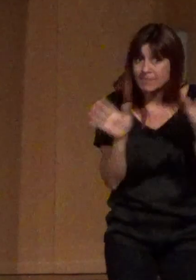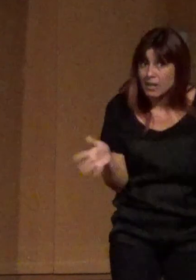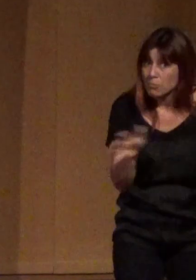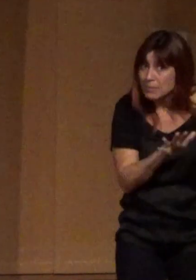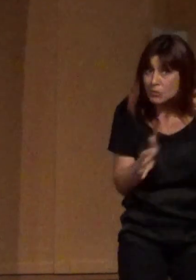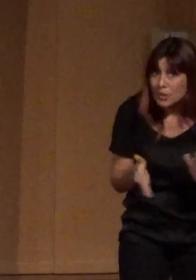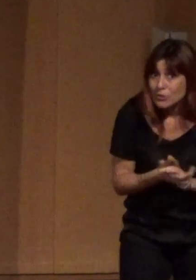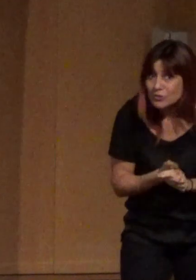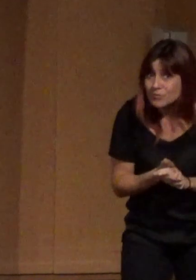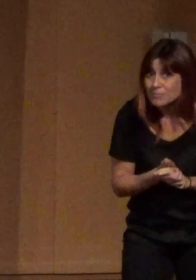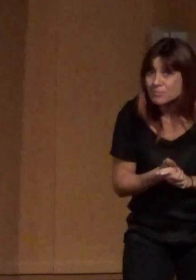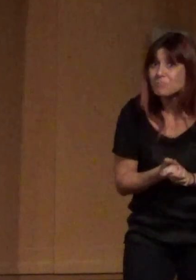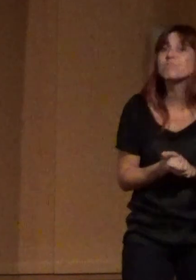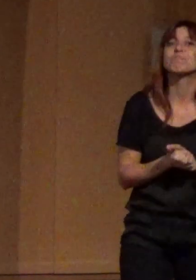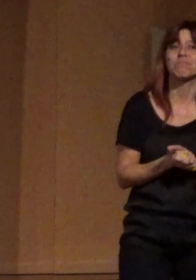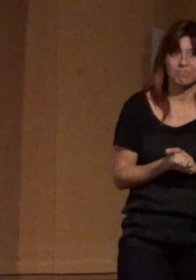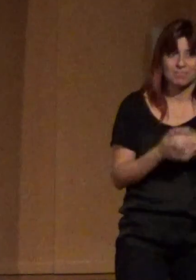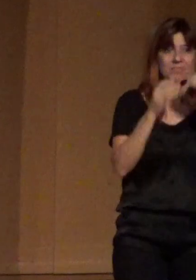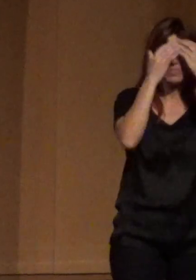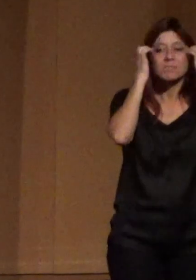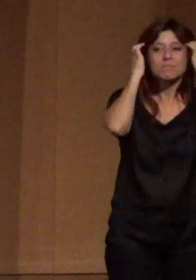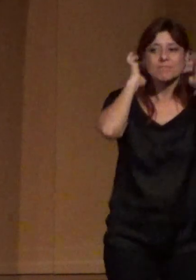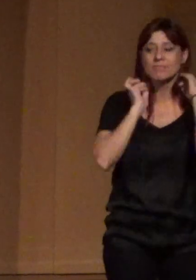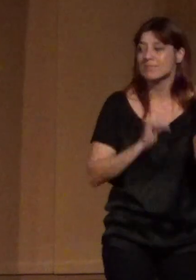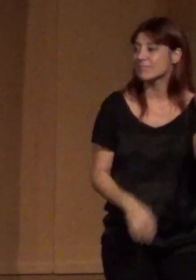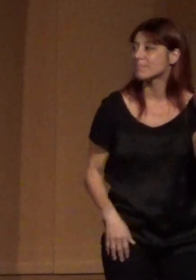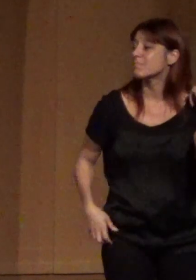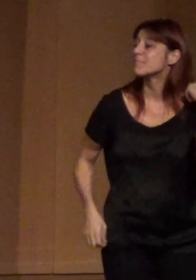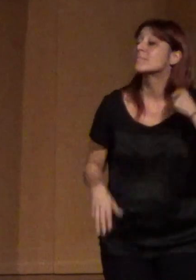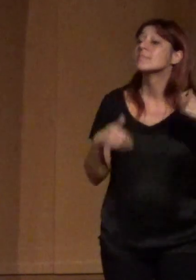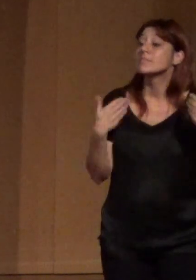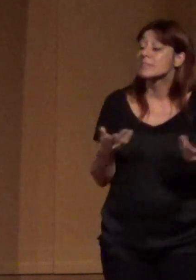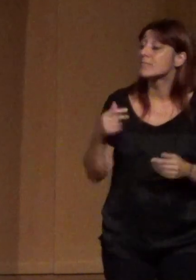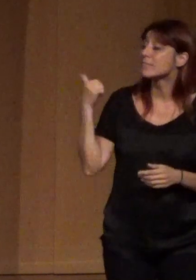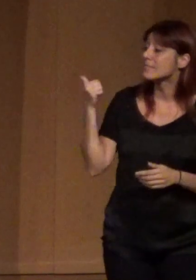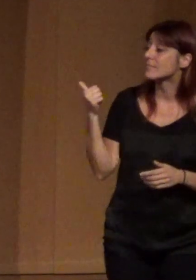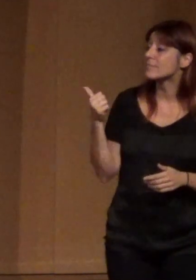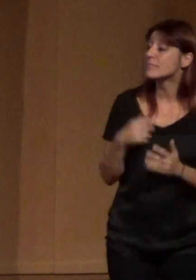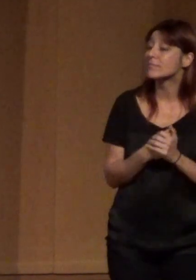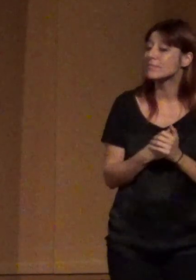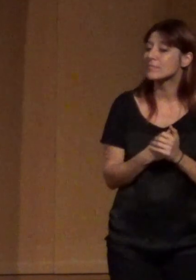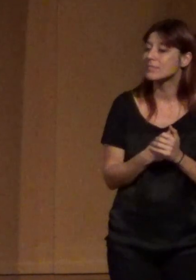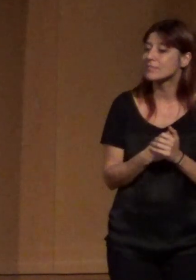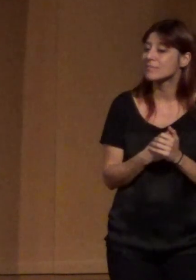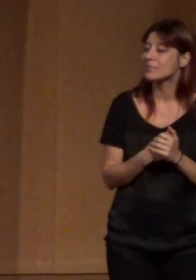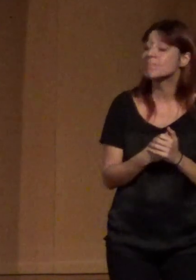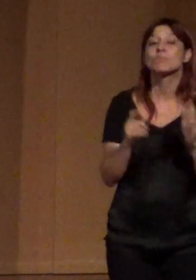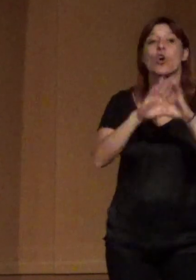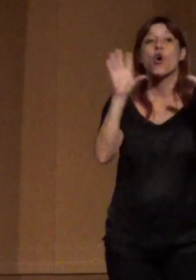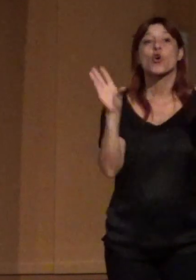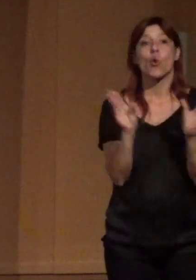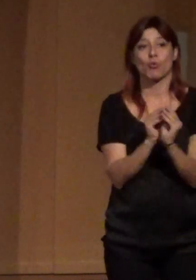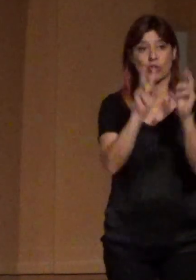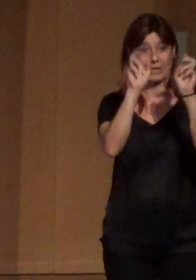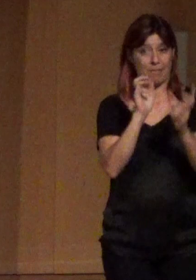¿no? Bien, entonces, y este es otro mecanismo que no voy a explicar porque no tengo fármacos para eso. Conclusión del